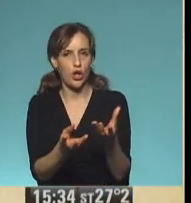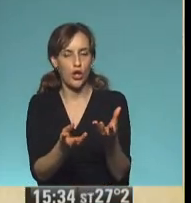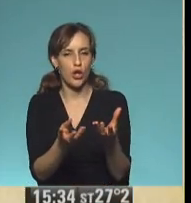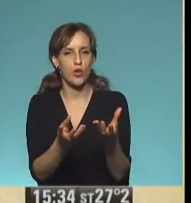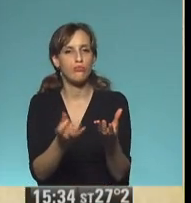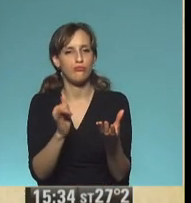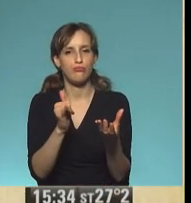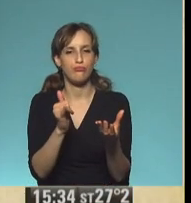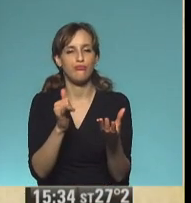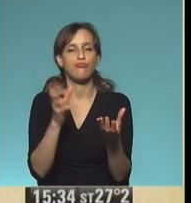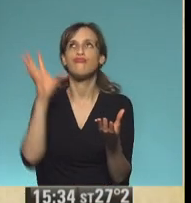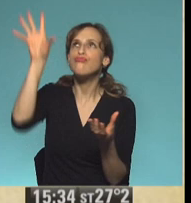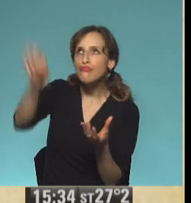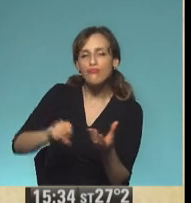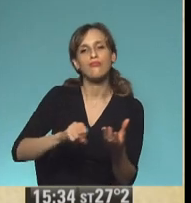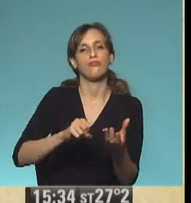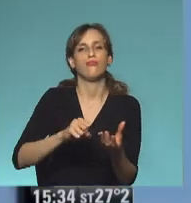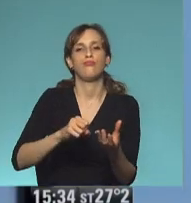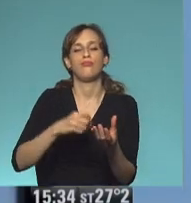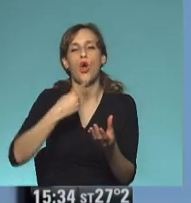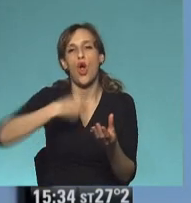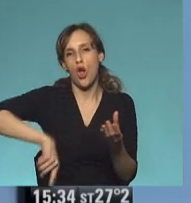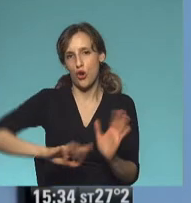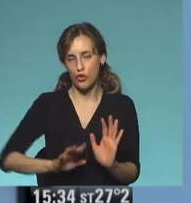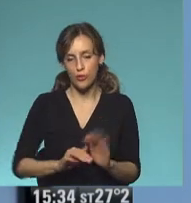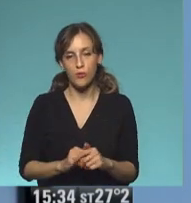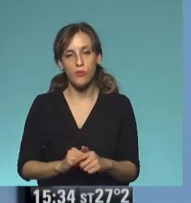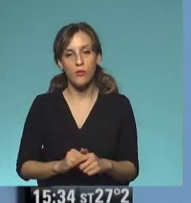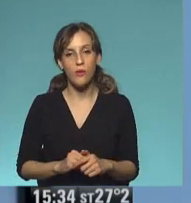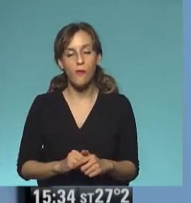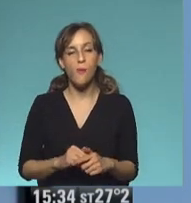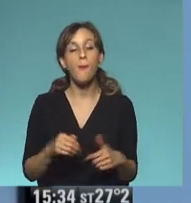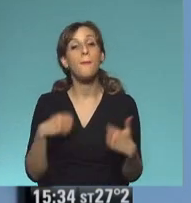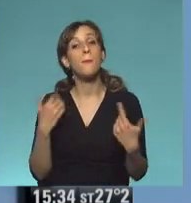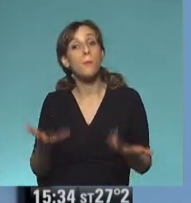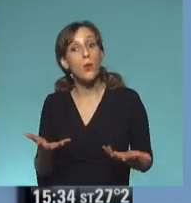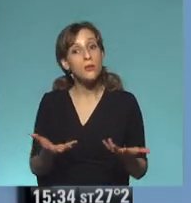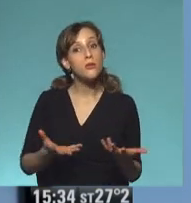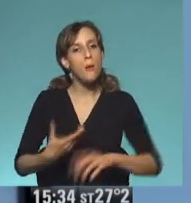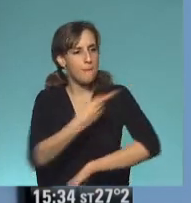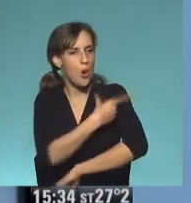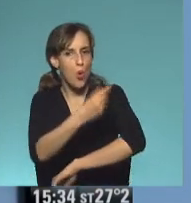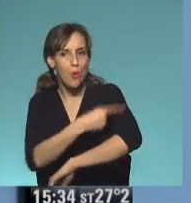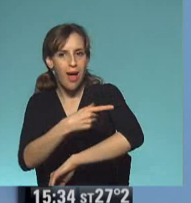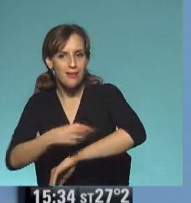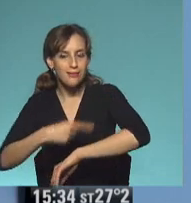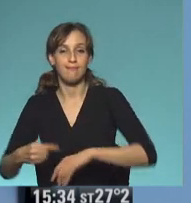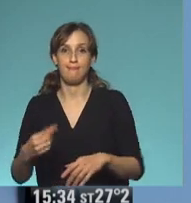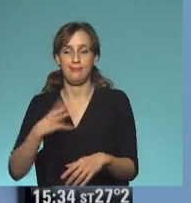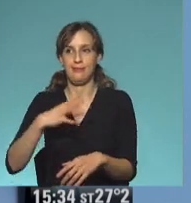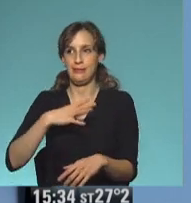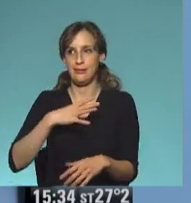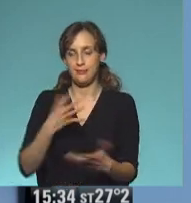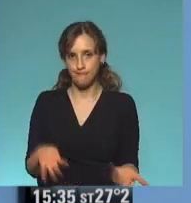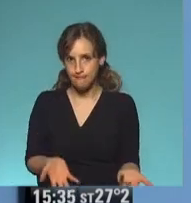pintarse el pico de colorado. Después quiso arreglarse un poco las plumas, pero para eso tenía que esperar al viento, que